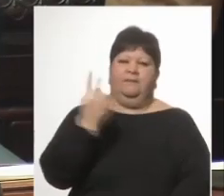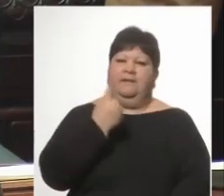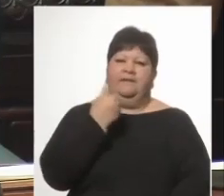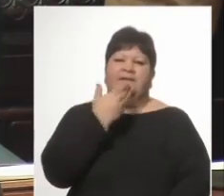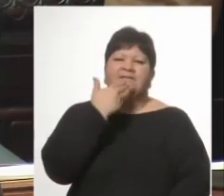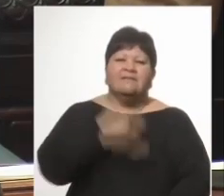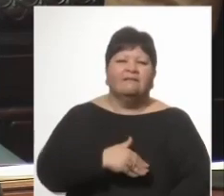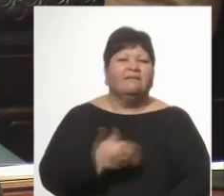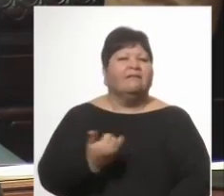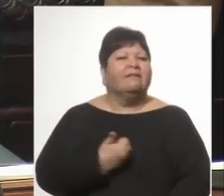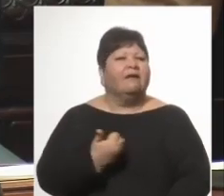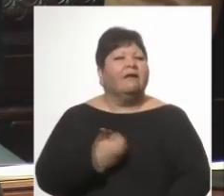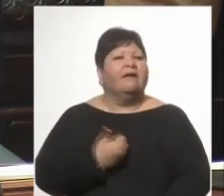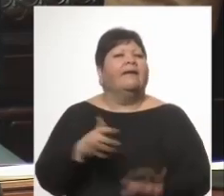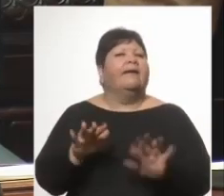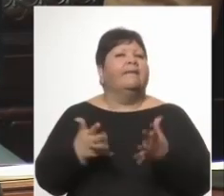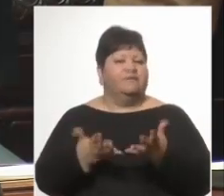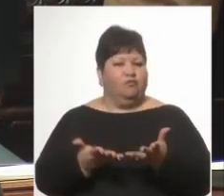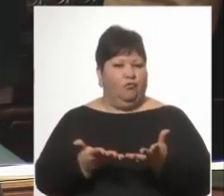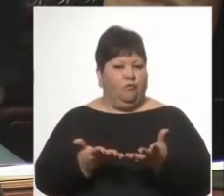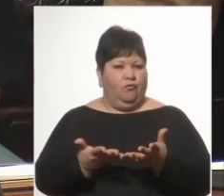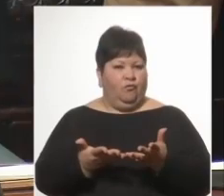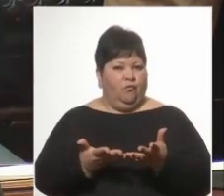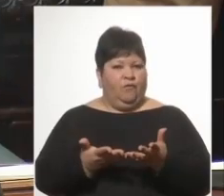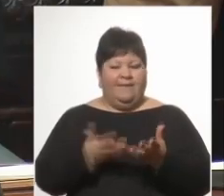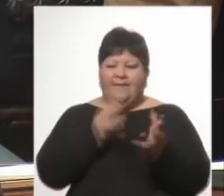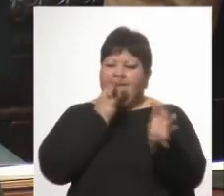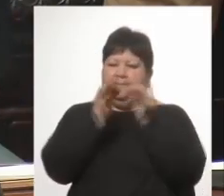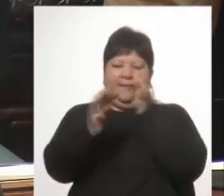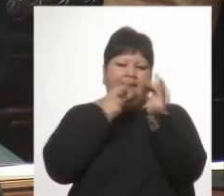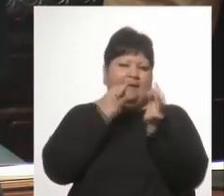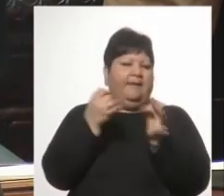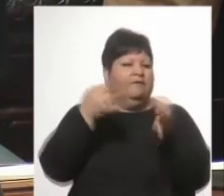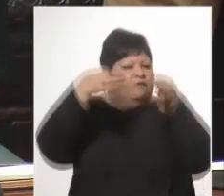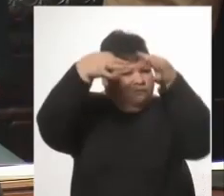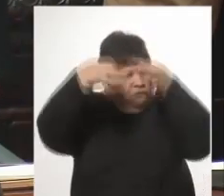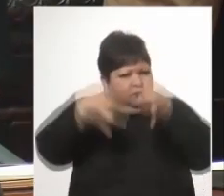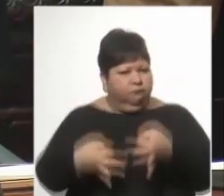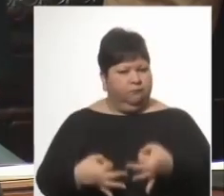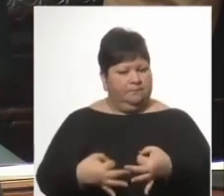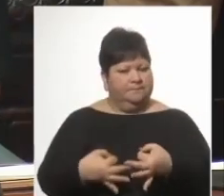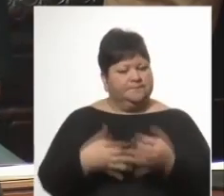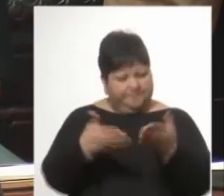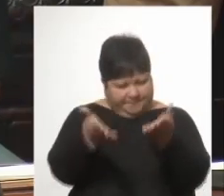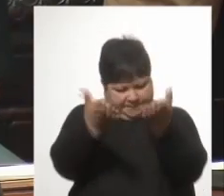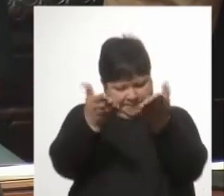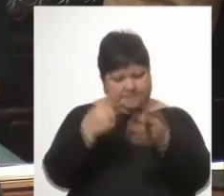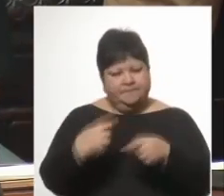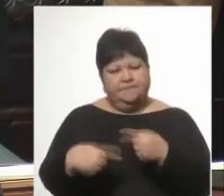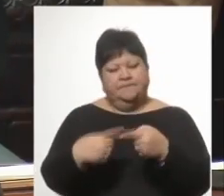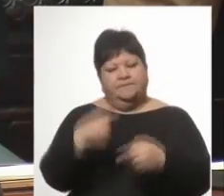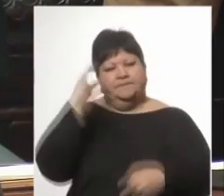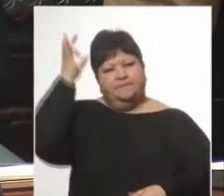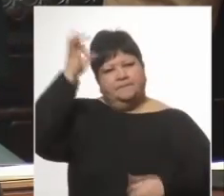fueron los hechos, y la única forma de entenderlo es explicar las cosas como fueron. Muy bien, pero siga, señor senador.